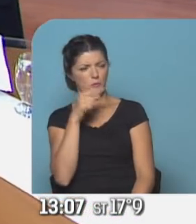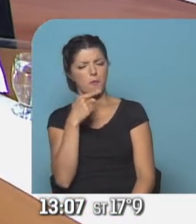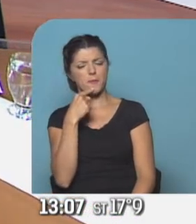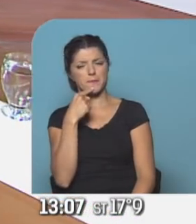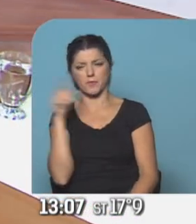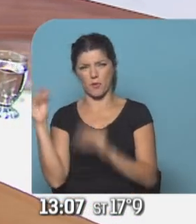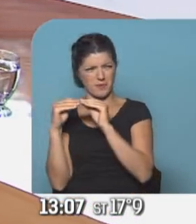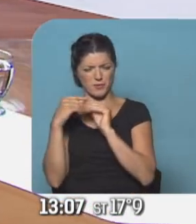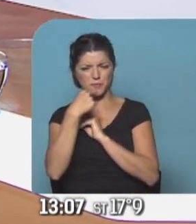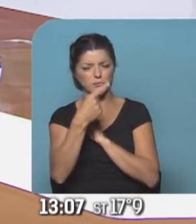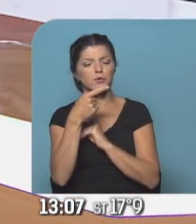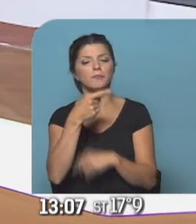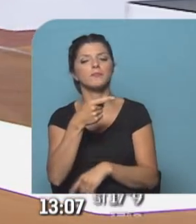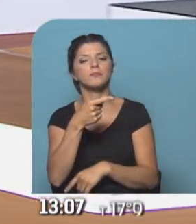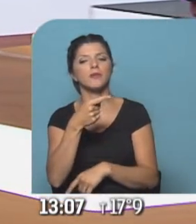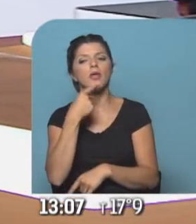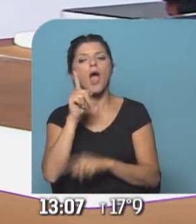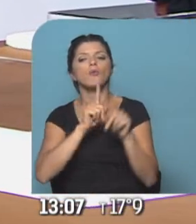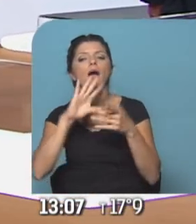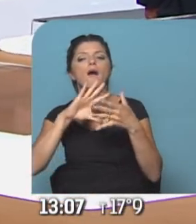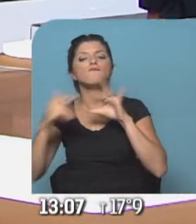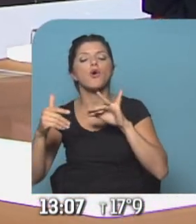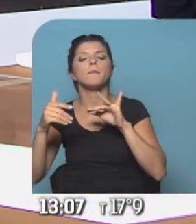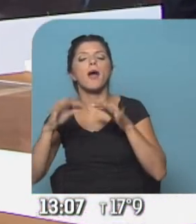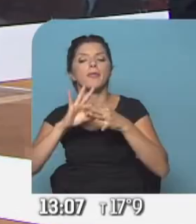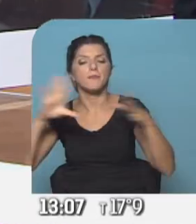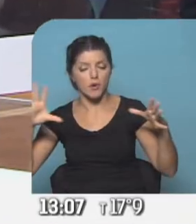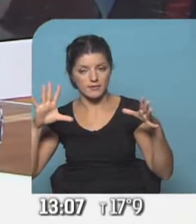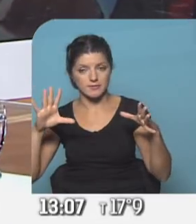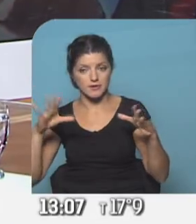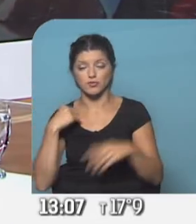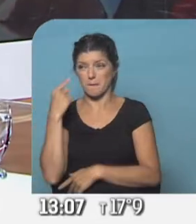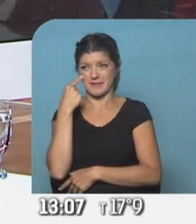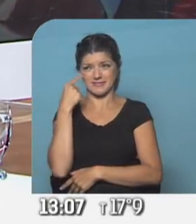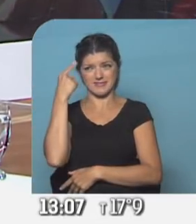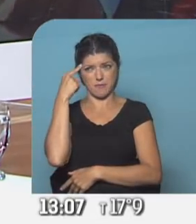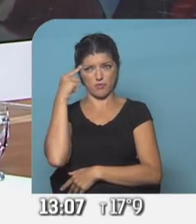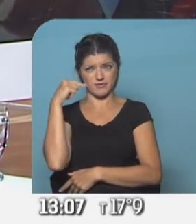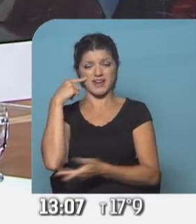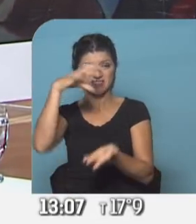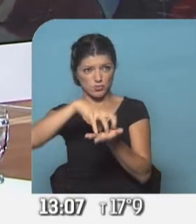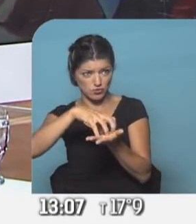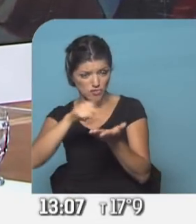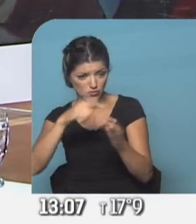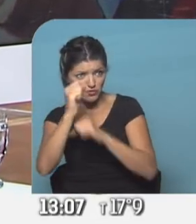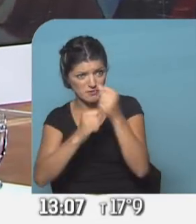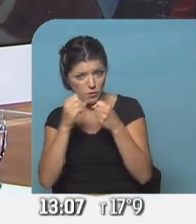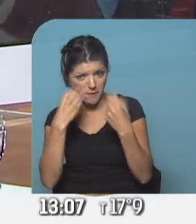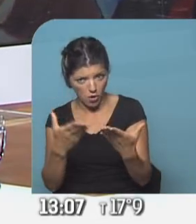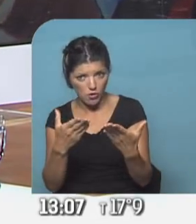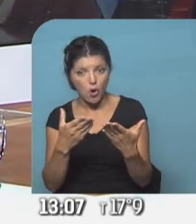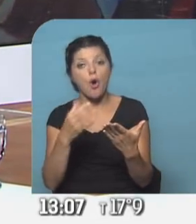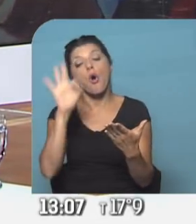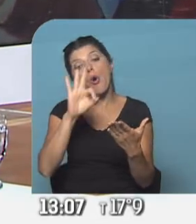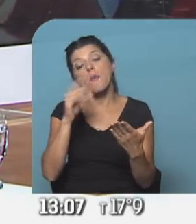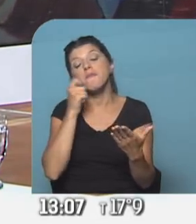decías, hay algunos modelos de democracia en América Latina que desde el punto de vista institucional parecerían funcionar mejor o por lo menos de manera más prolija que otros modelos.